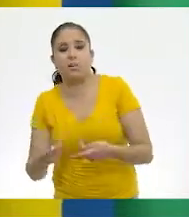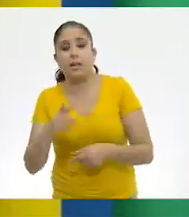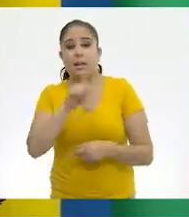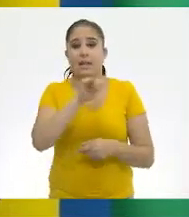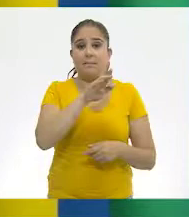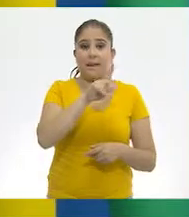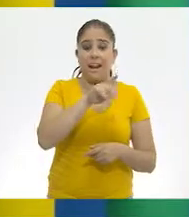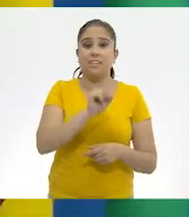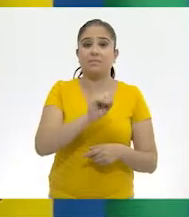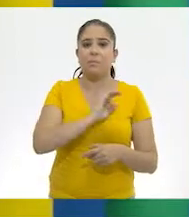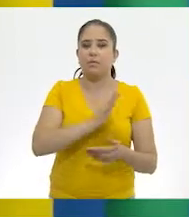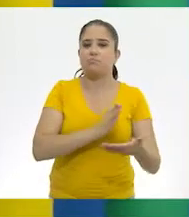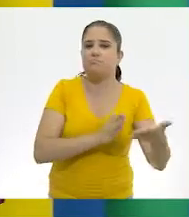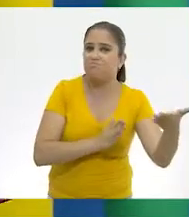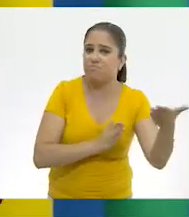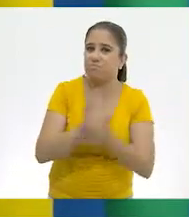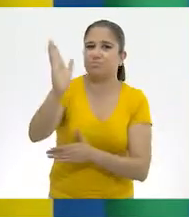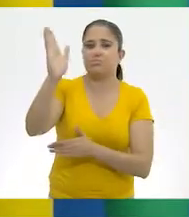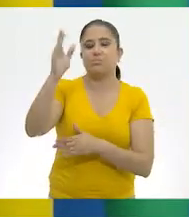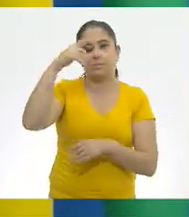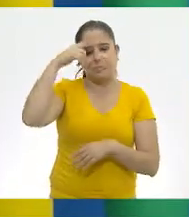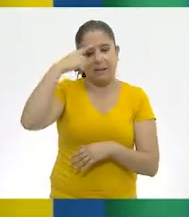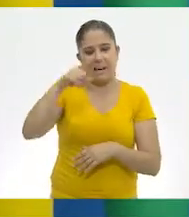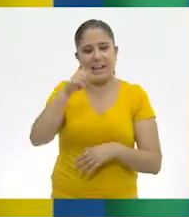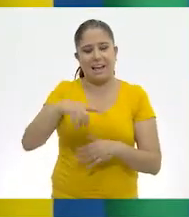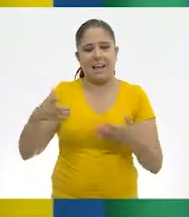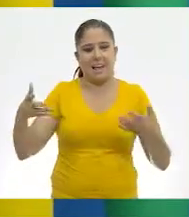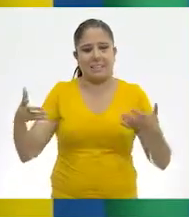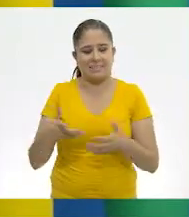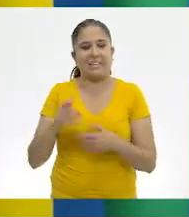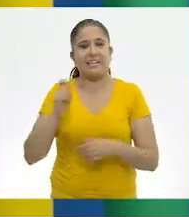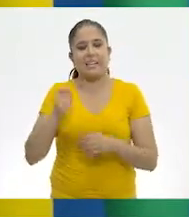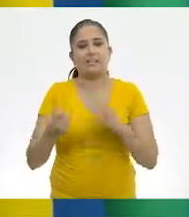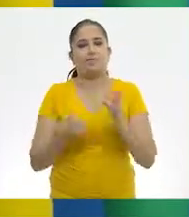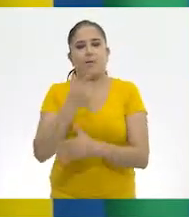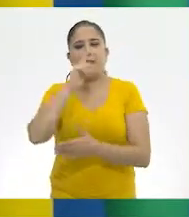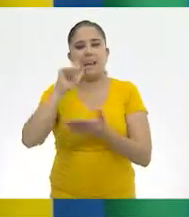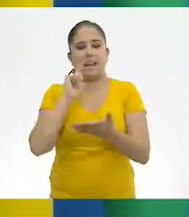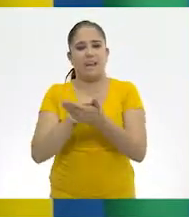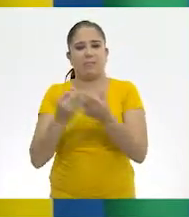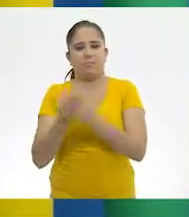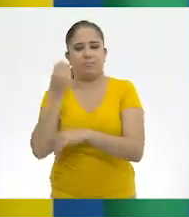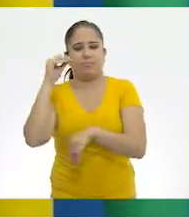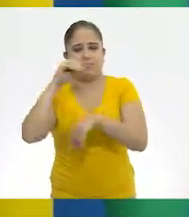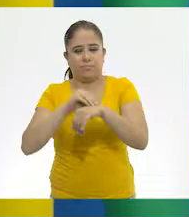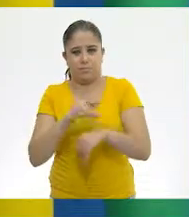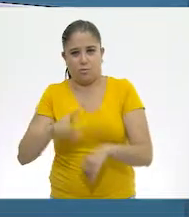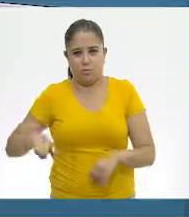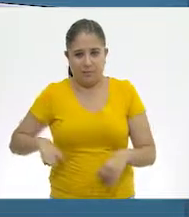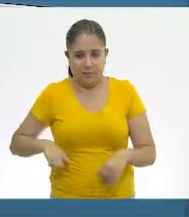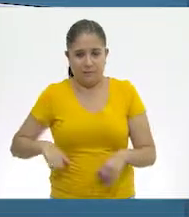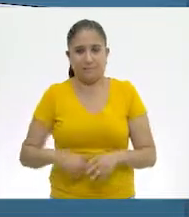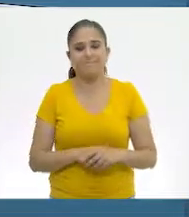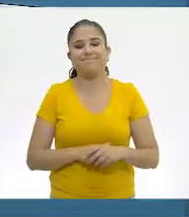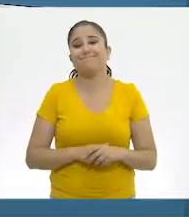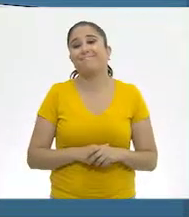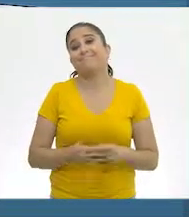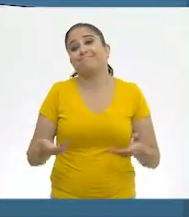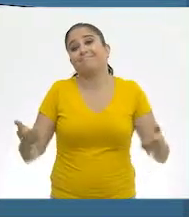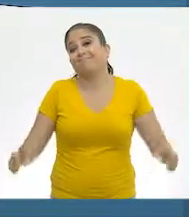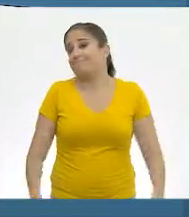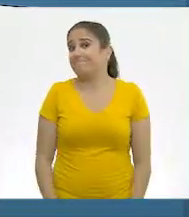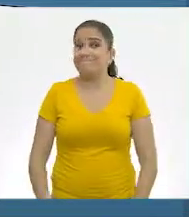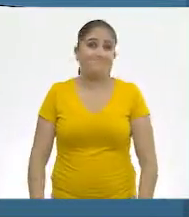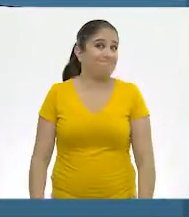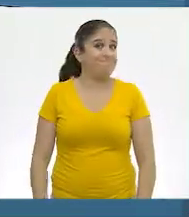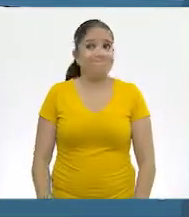un pase directo para llevar a cabo los ideales liberales reformistas, ¿cierto? Pues no.